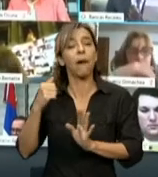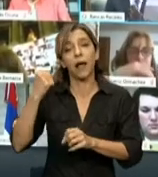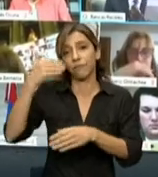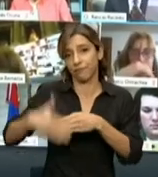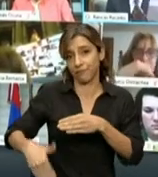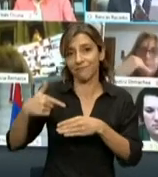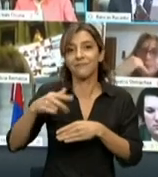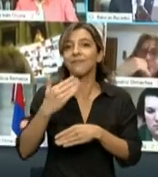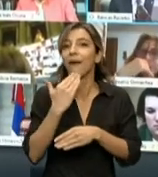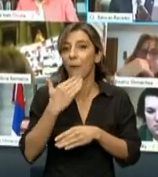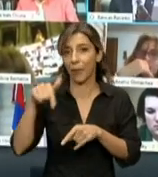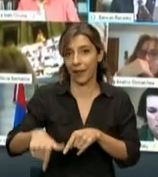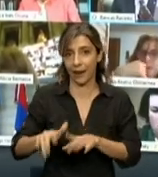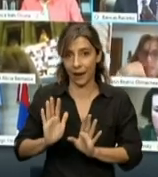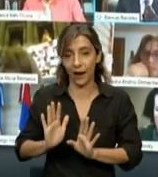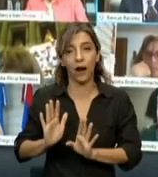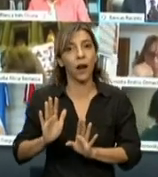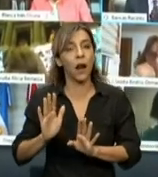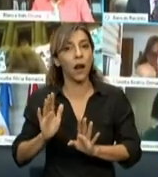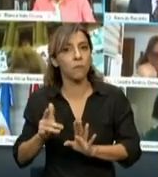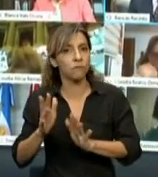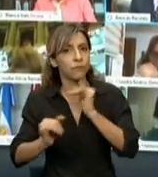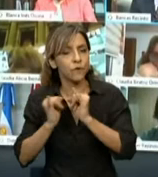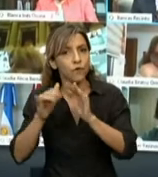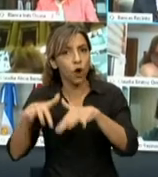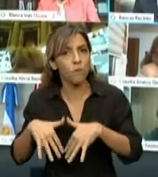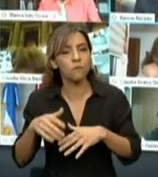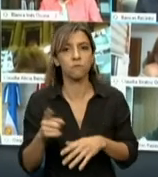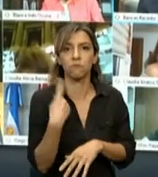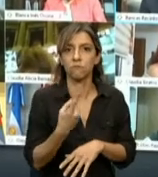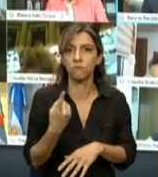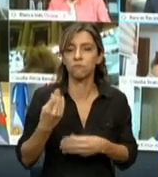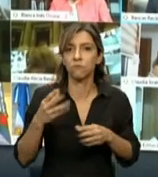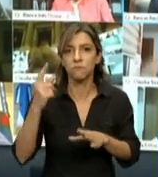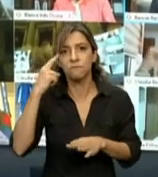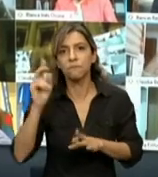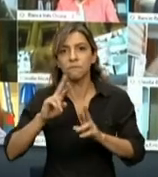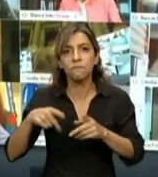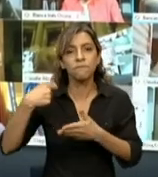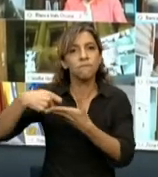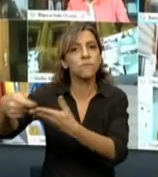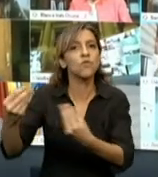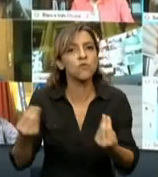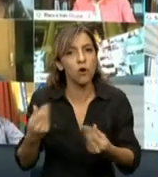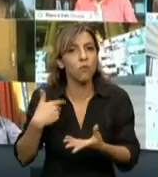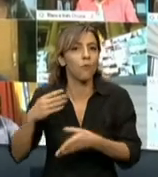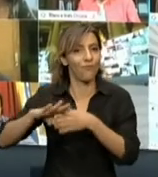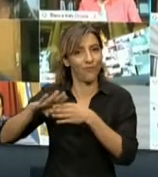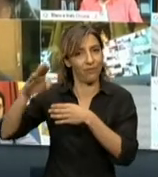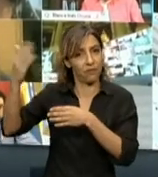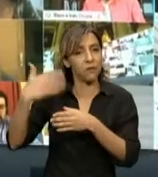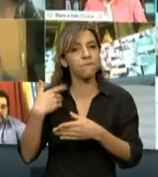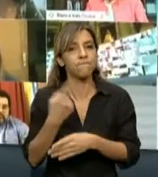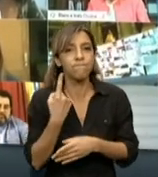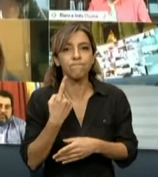año. Cuando tocó el tratamiento de la reestructuración de deuda bajo ley extranjera, esto lo hablamos con los funcionarios del Ministerio